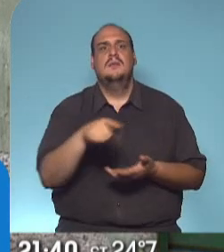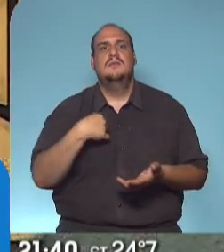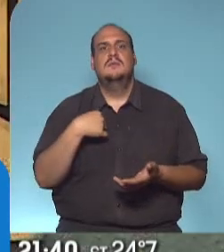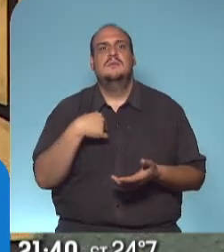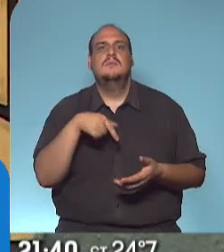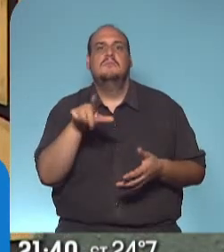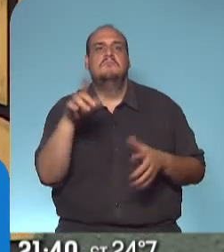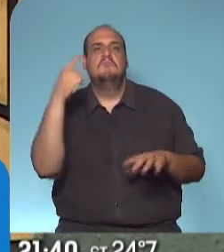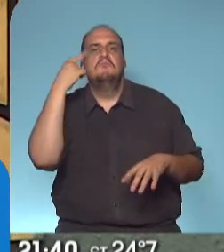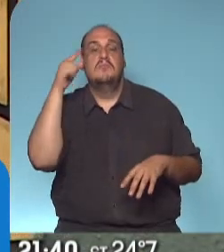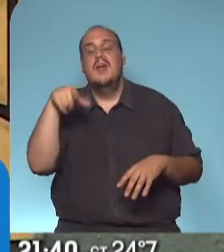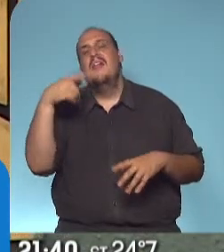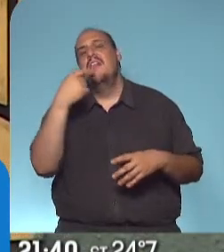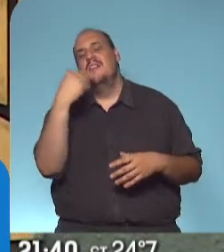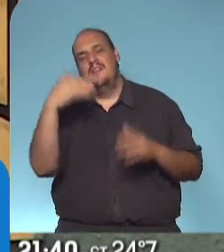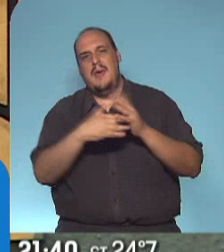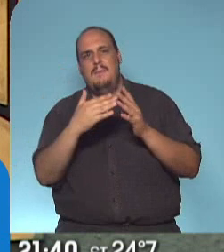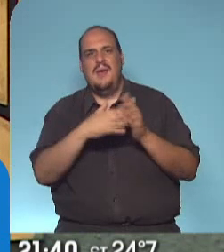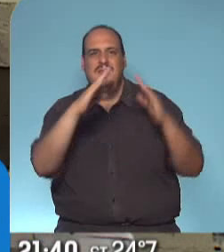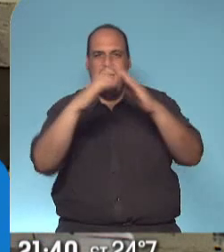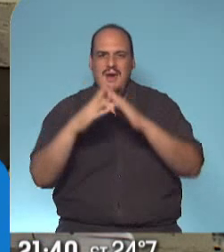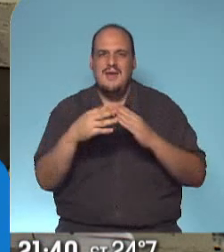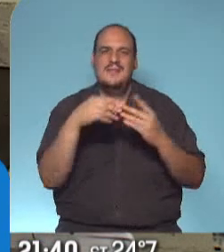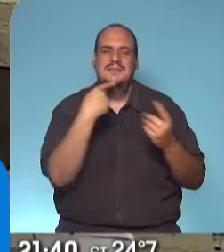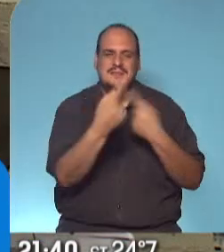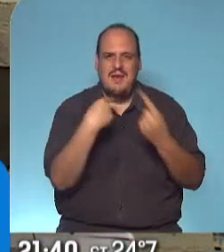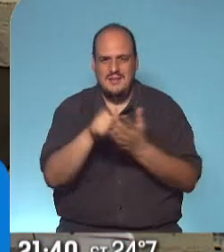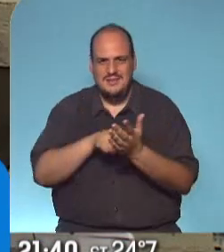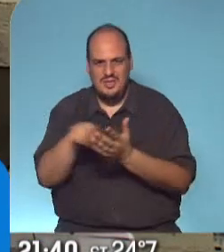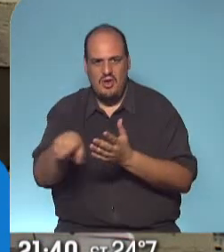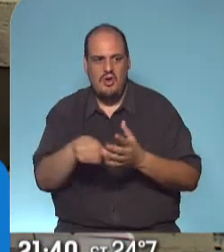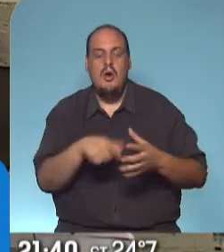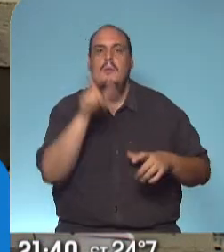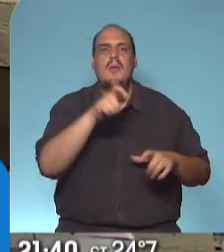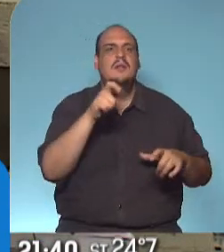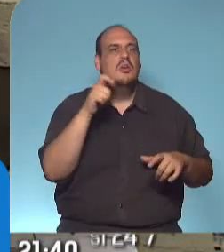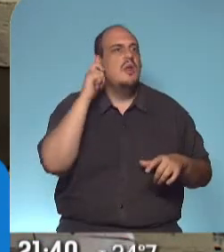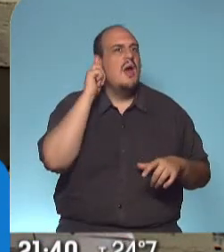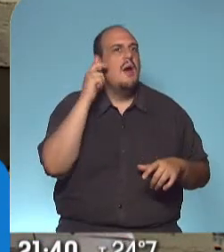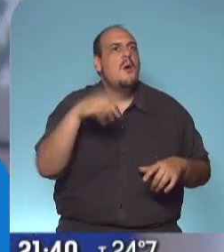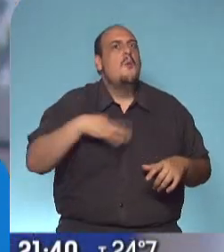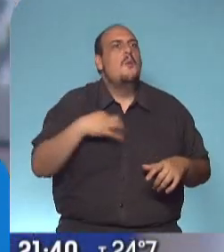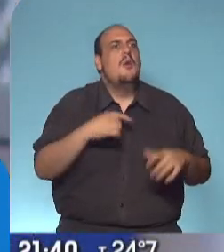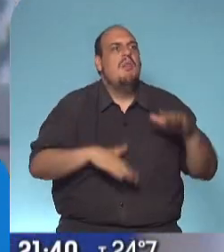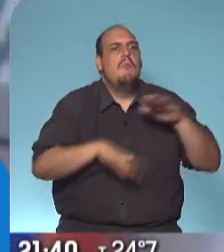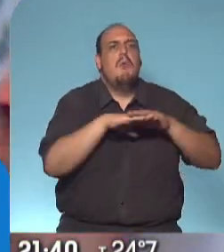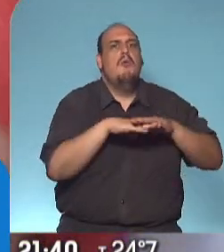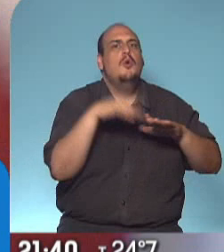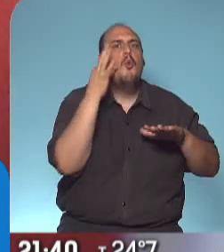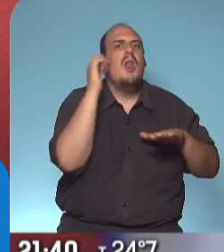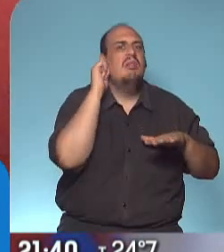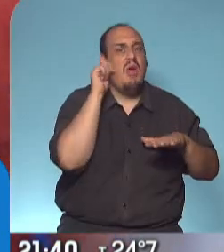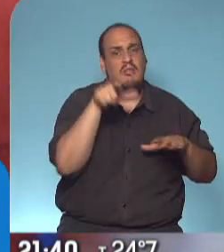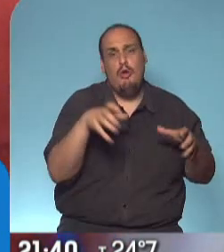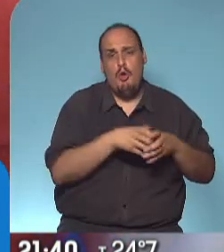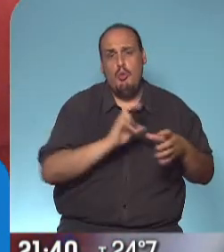de acuerdo al último censo nacional, no supera los 40 años, y es el colectivo trans. Si bien hoy hay visibilidad, hay